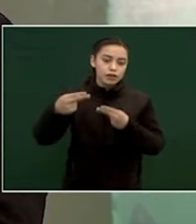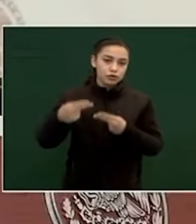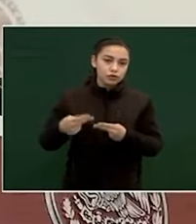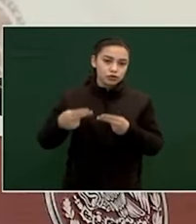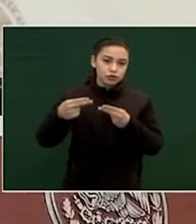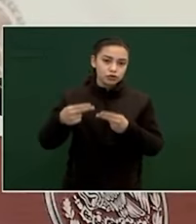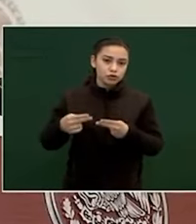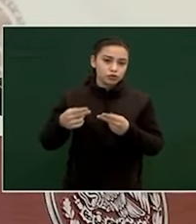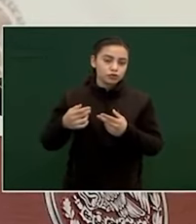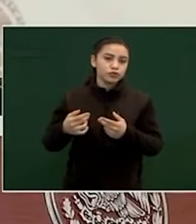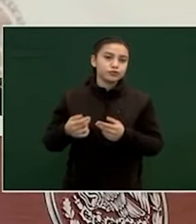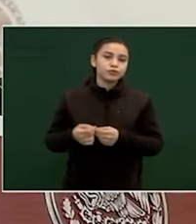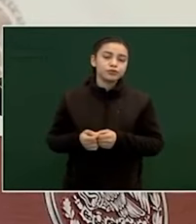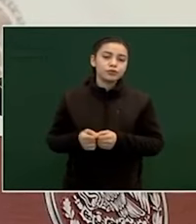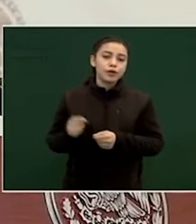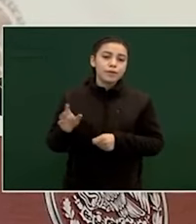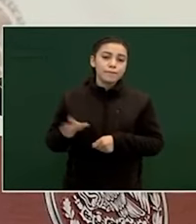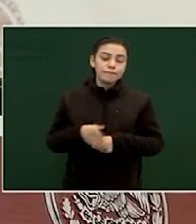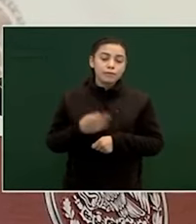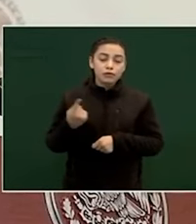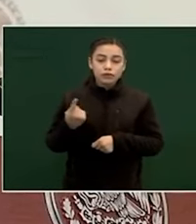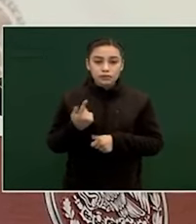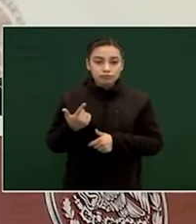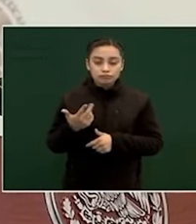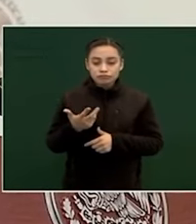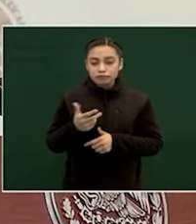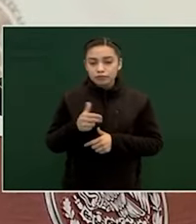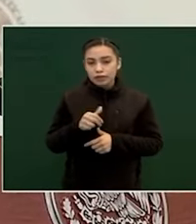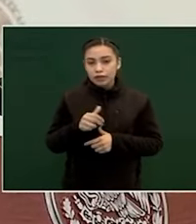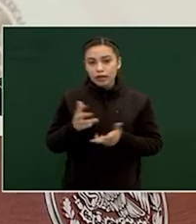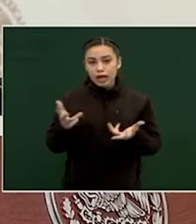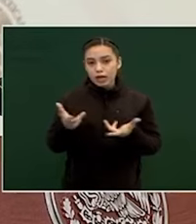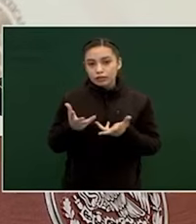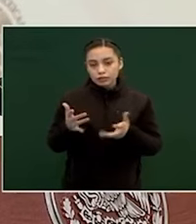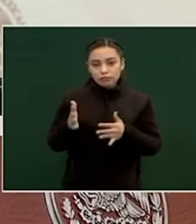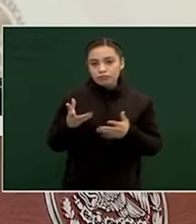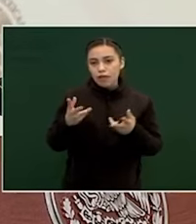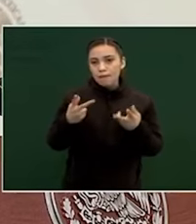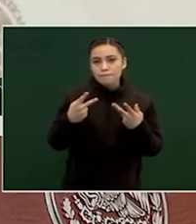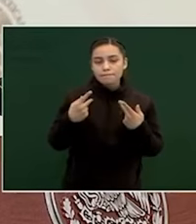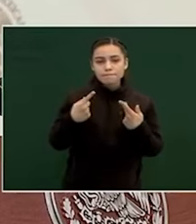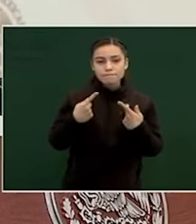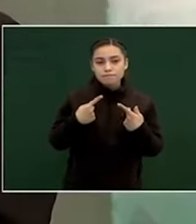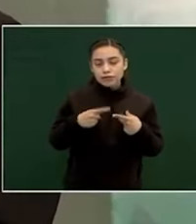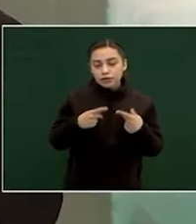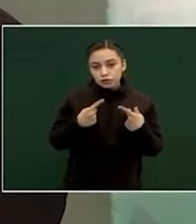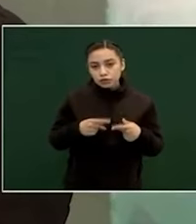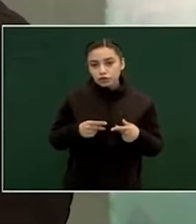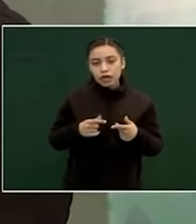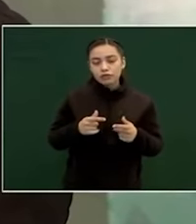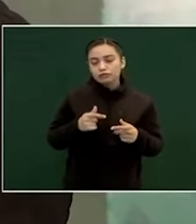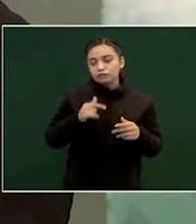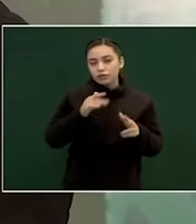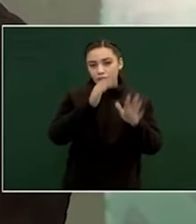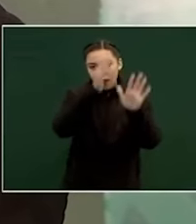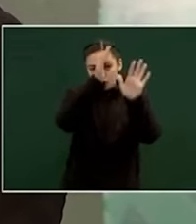ha dejado una ley que permite que los jueces sean elegidos por el voto popular es decir que vamos a tener eh gente